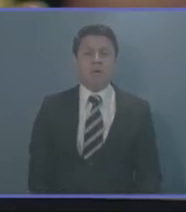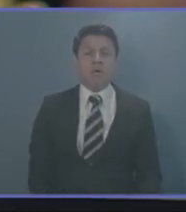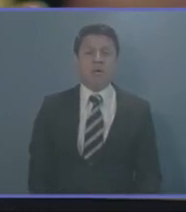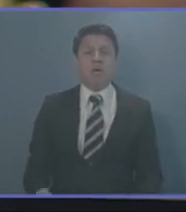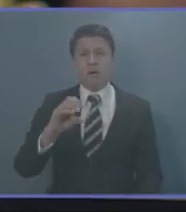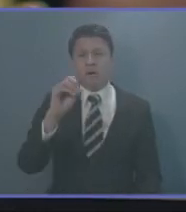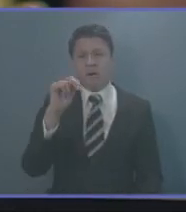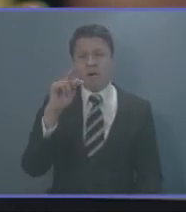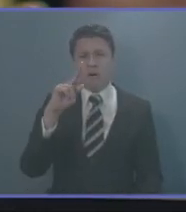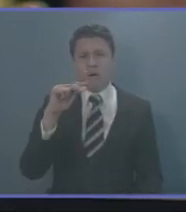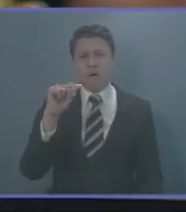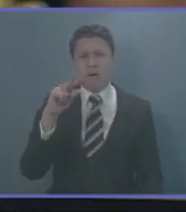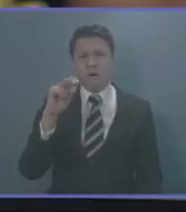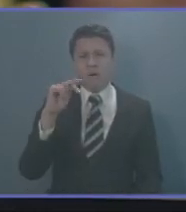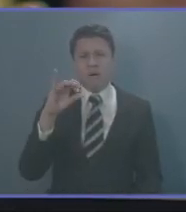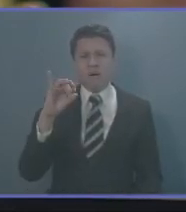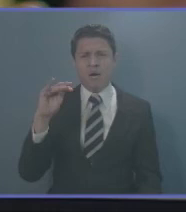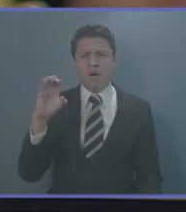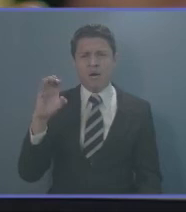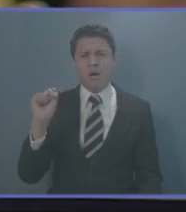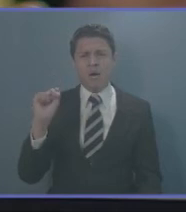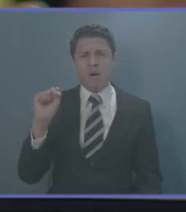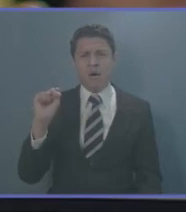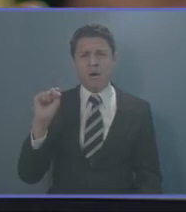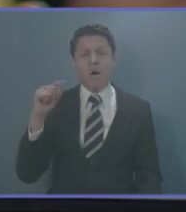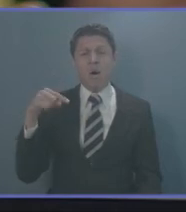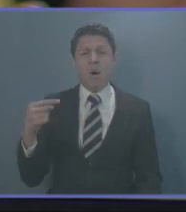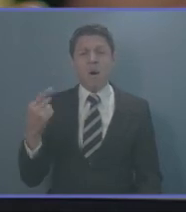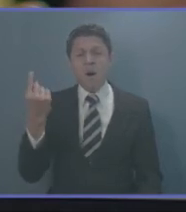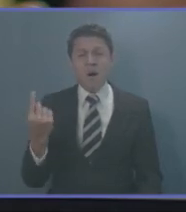obligación de declarar y pagar los impuestos ante la